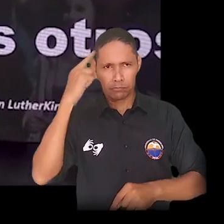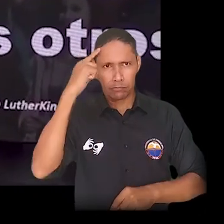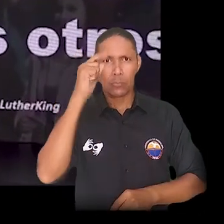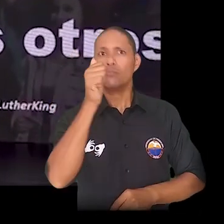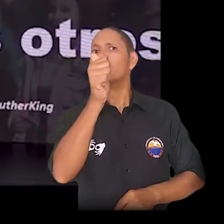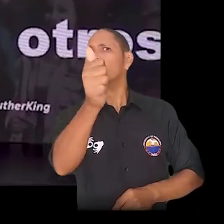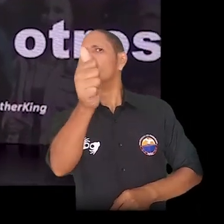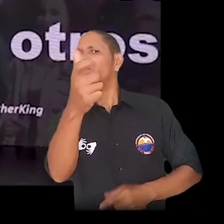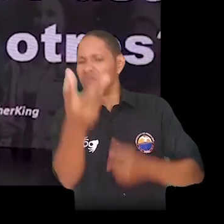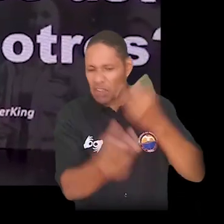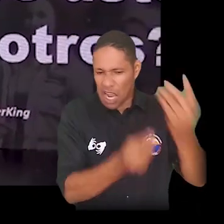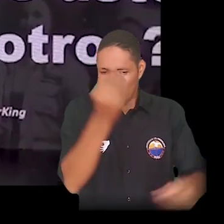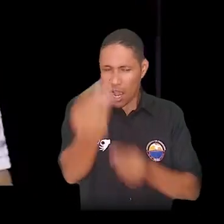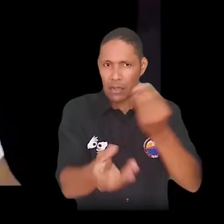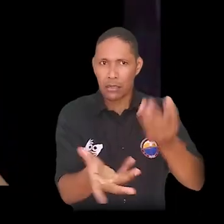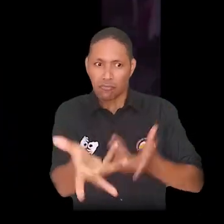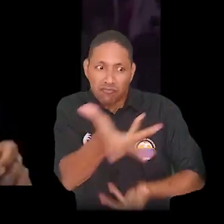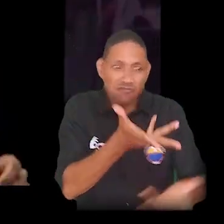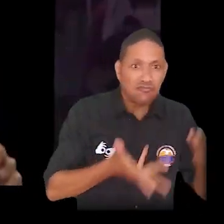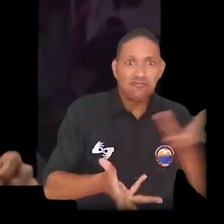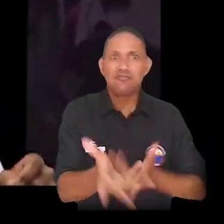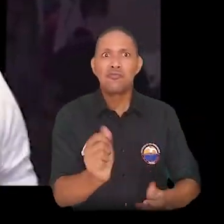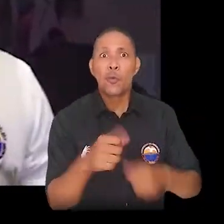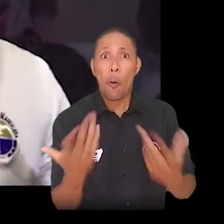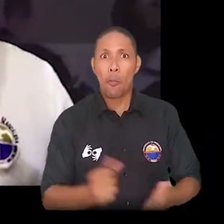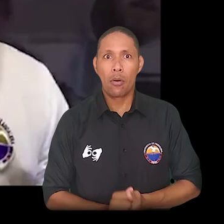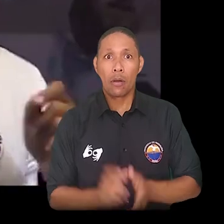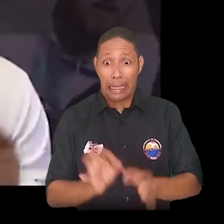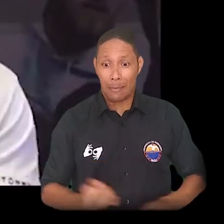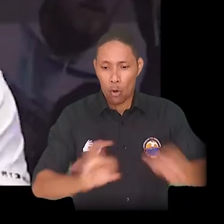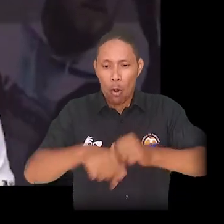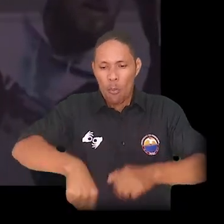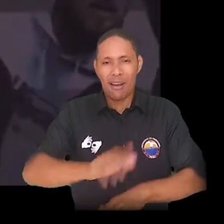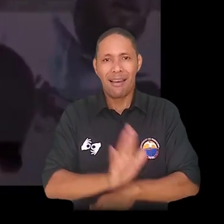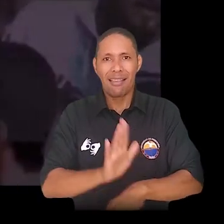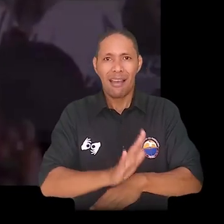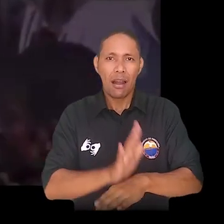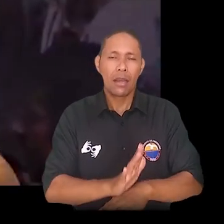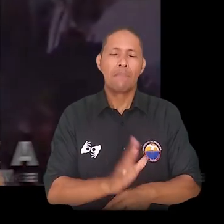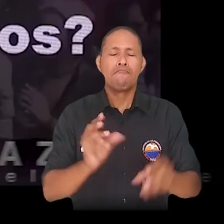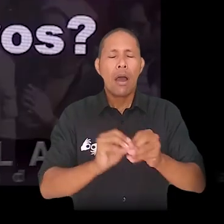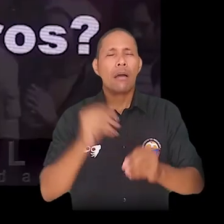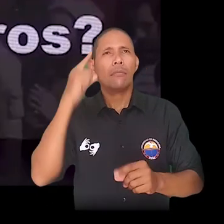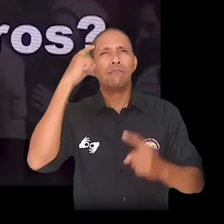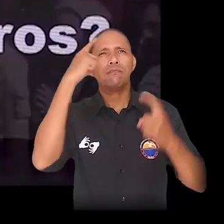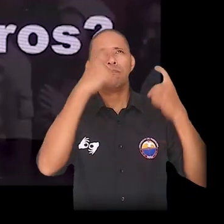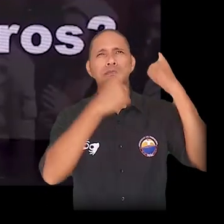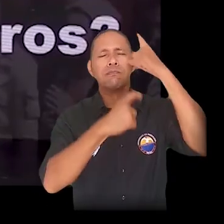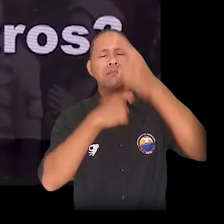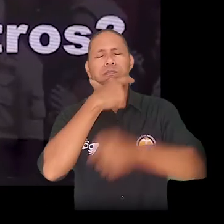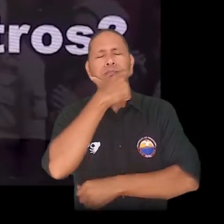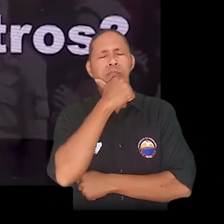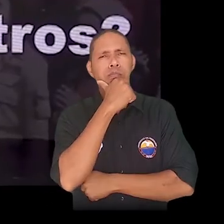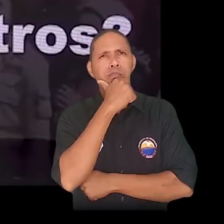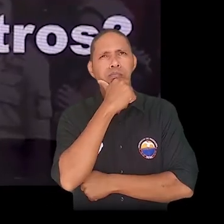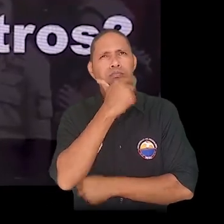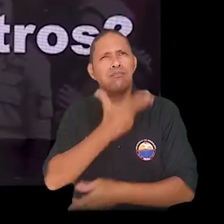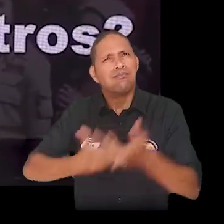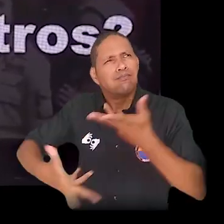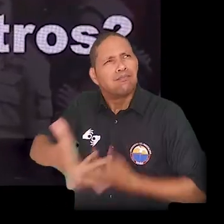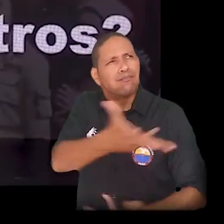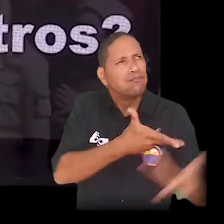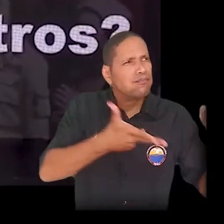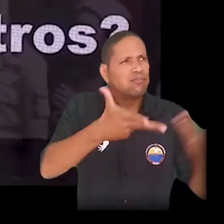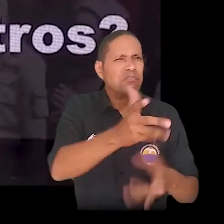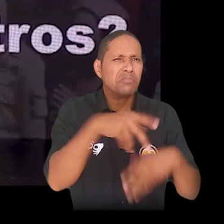es, ¿qué hace usted por los otros? Y quiero que esa pregunta nos acompañe el resto de la tarde y los acompañe el resto de su vida. ¿Qué hacen ustedes